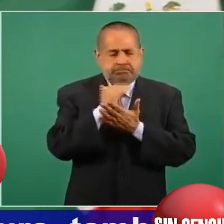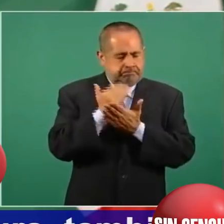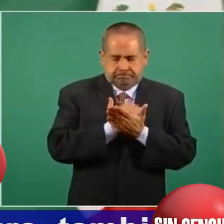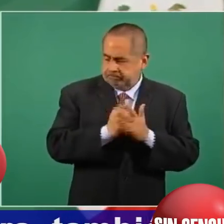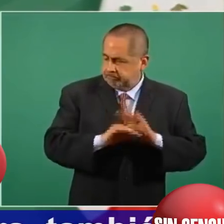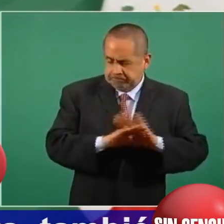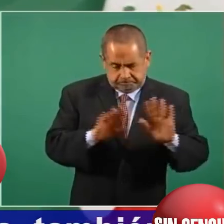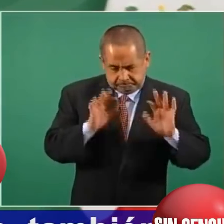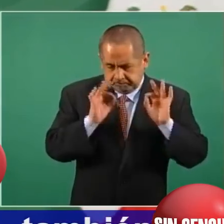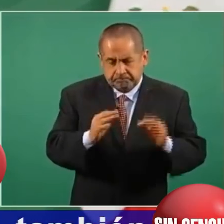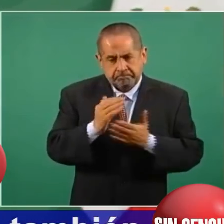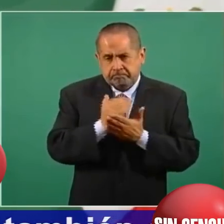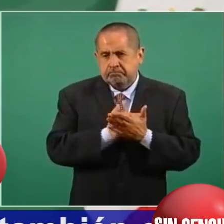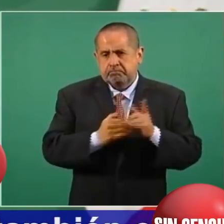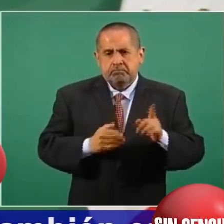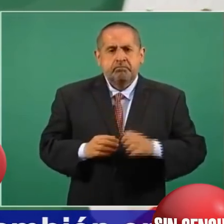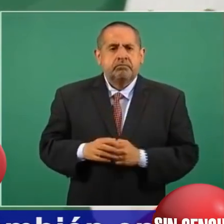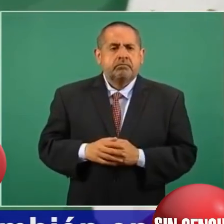gastan